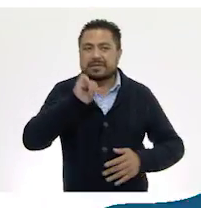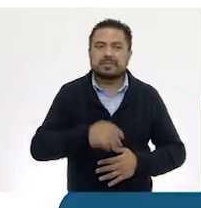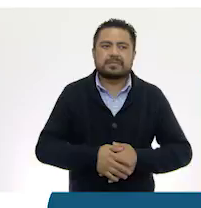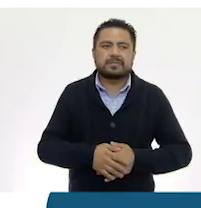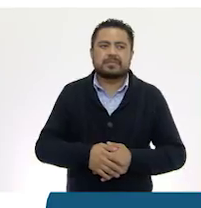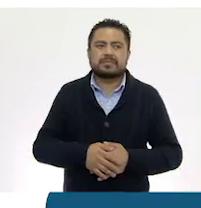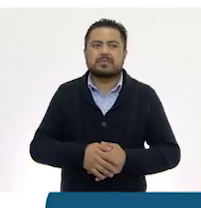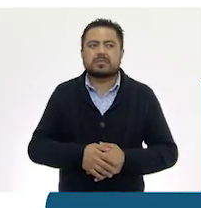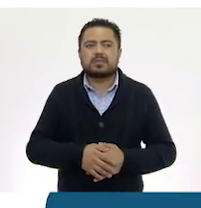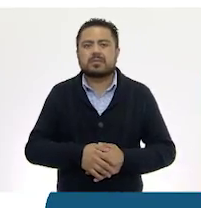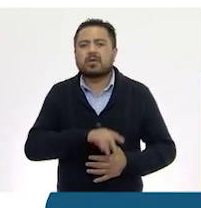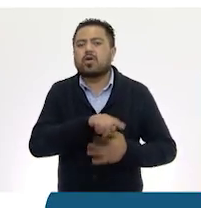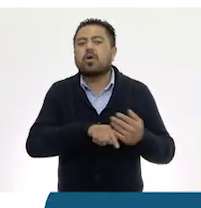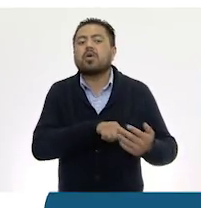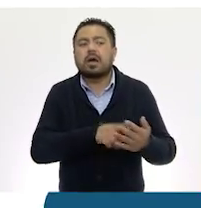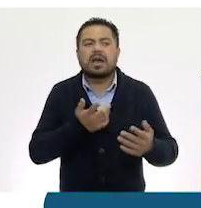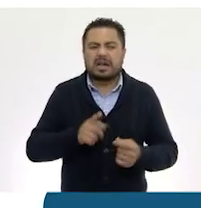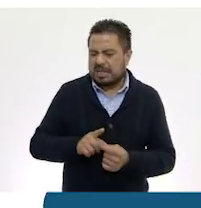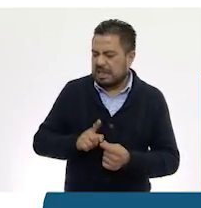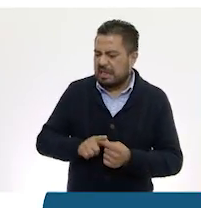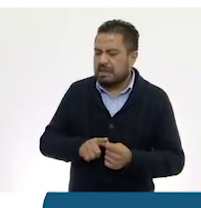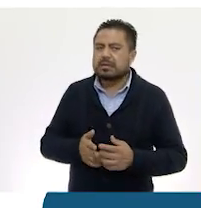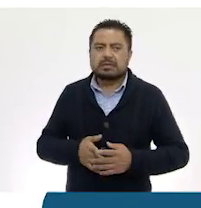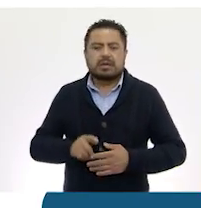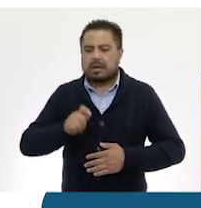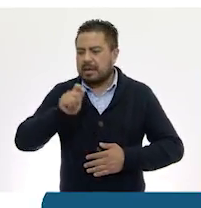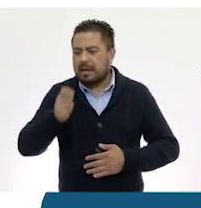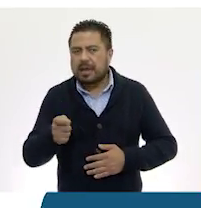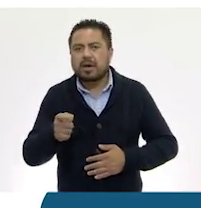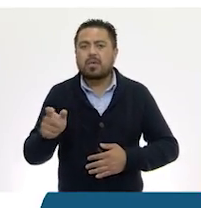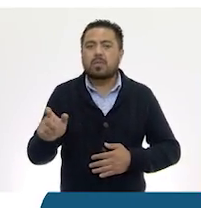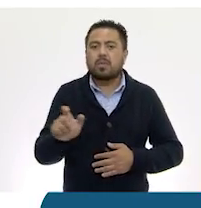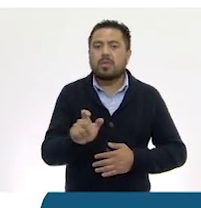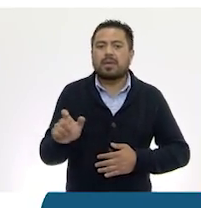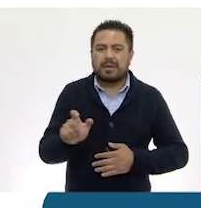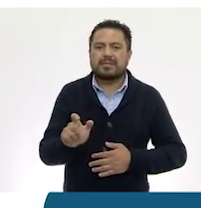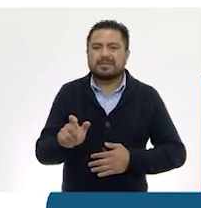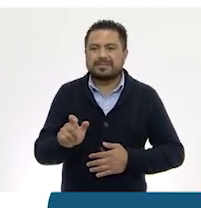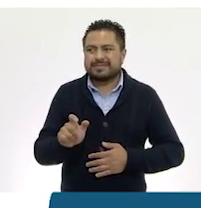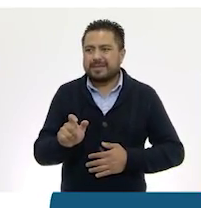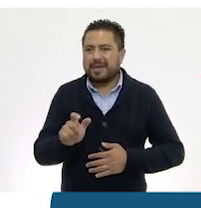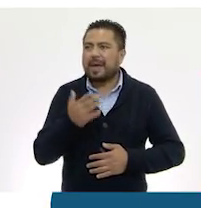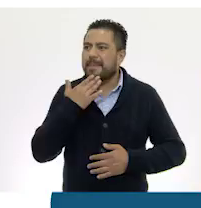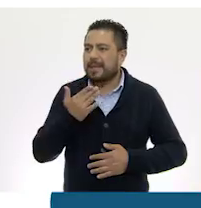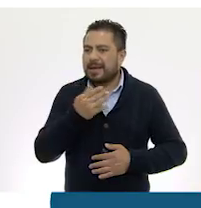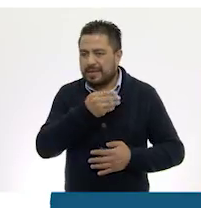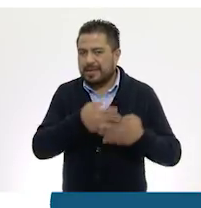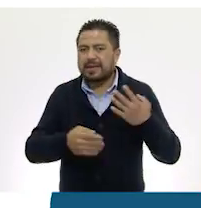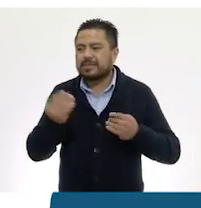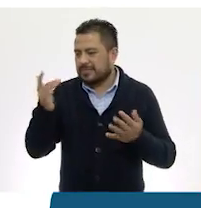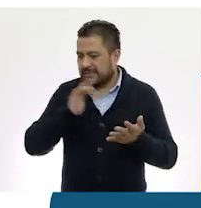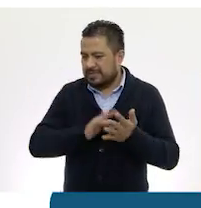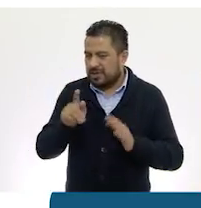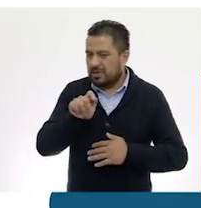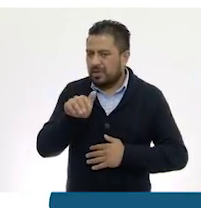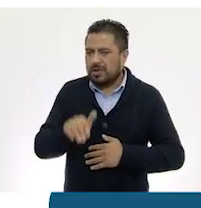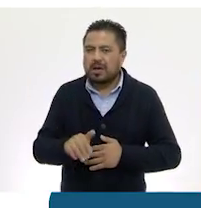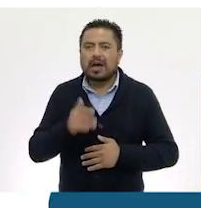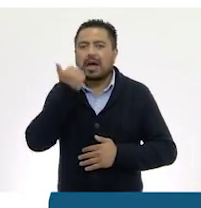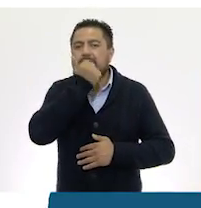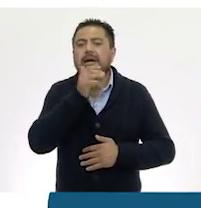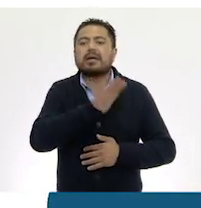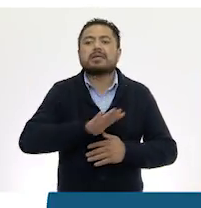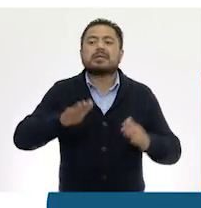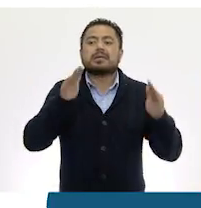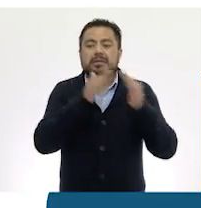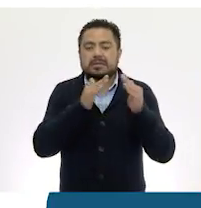son ¿dónde, quién, qué y cuándo? Muy bien, pues muchas gracias, Ton. Estudiantes en